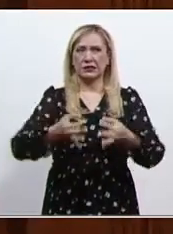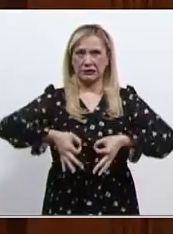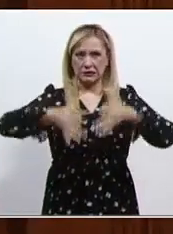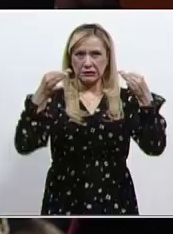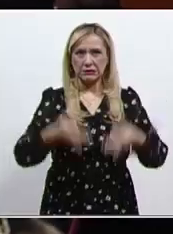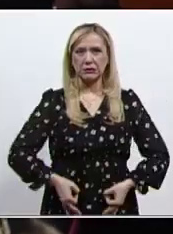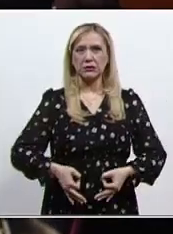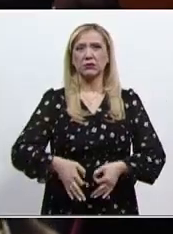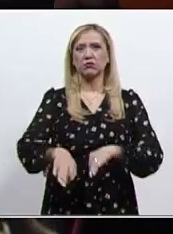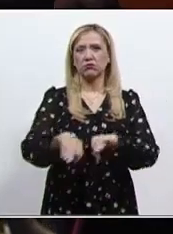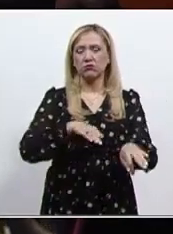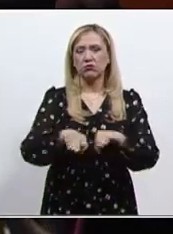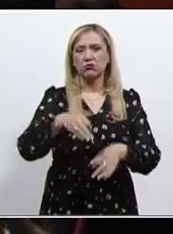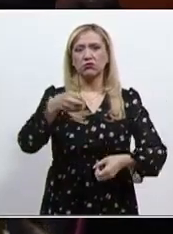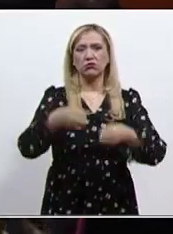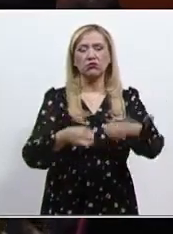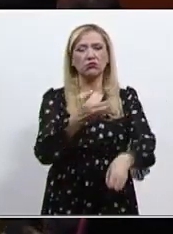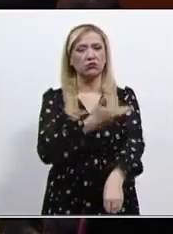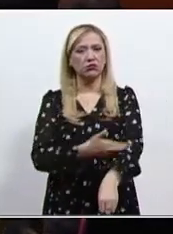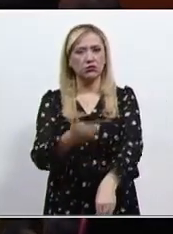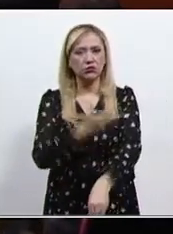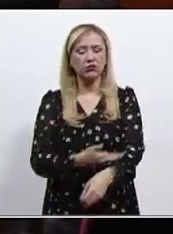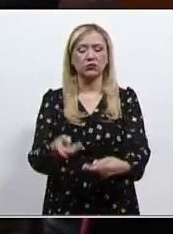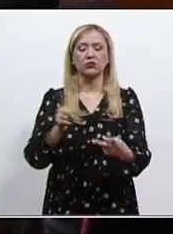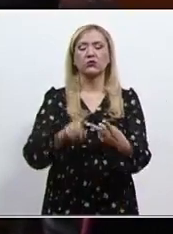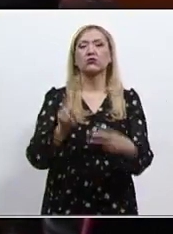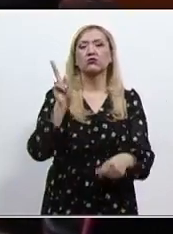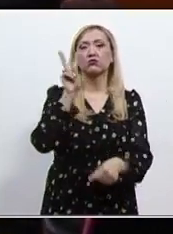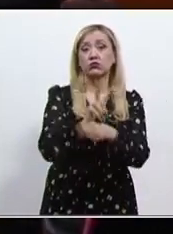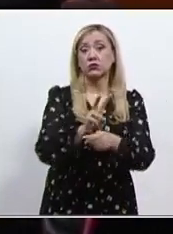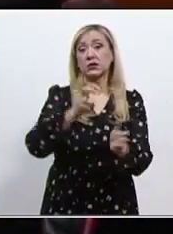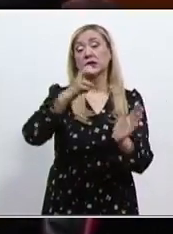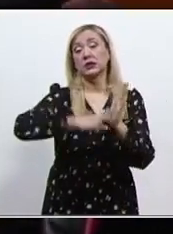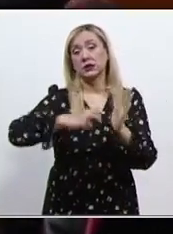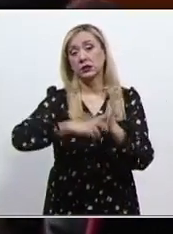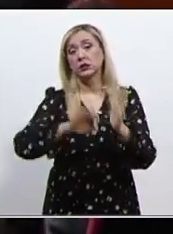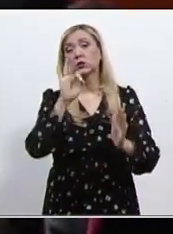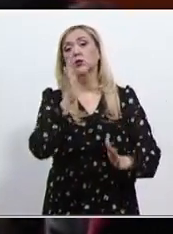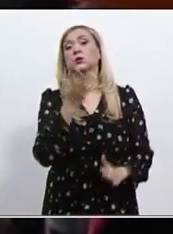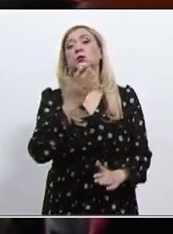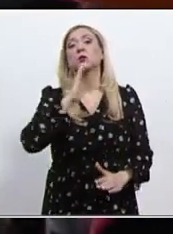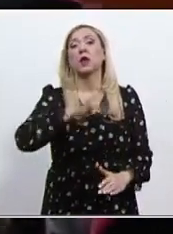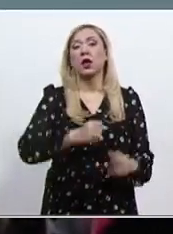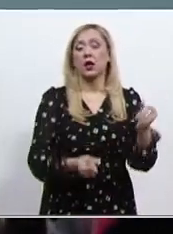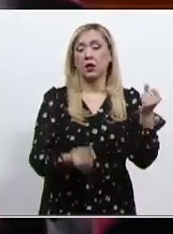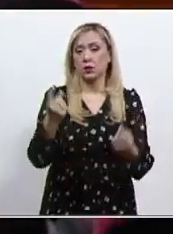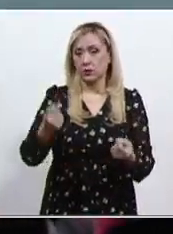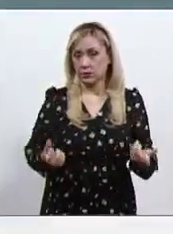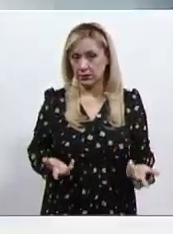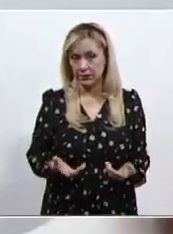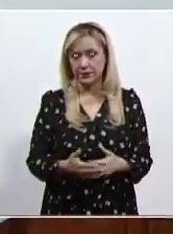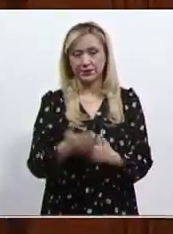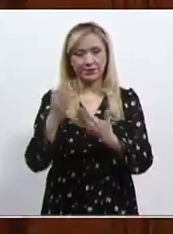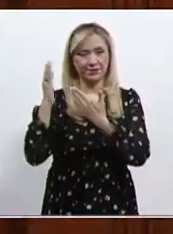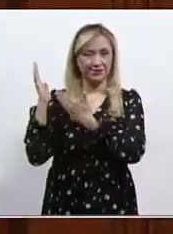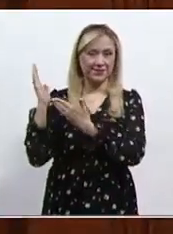judiciales y los procesos de vigilancia y disciplina escuchemos al ministro lain Spotify